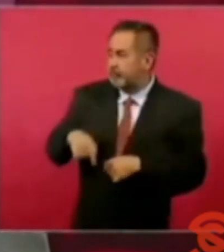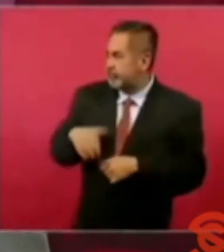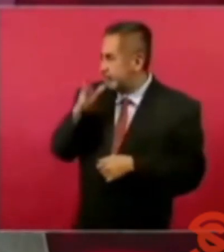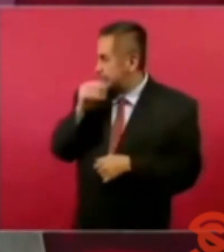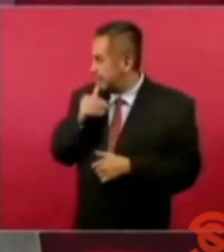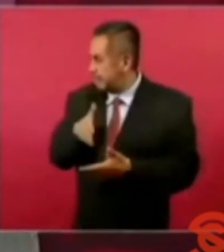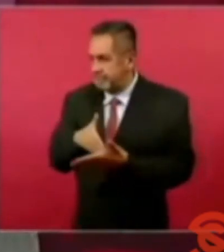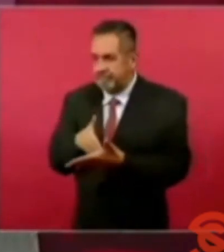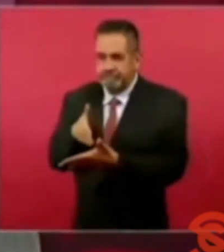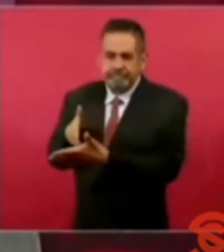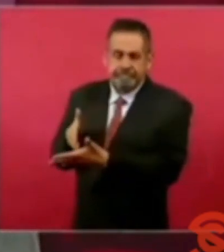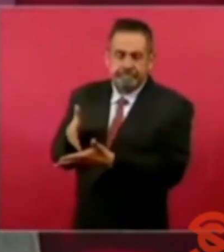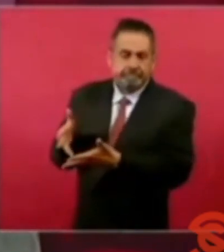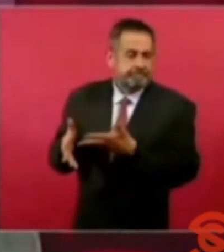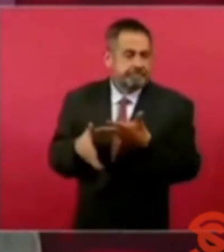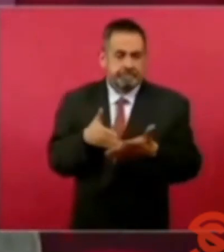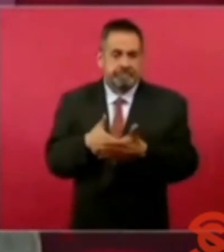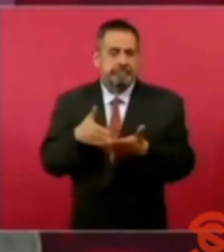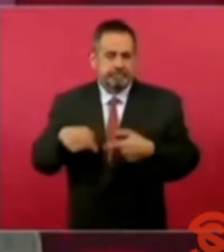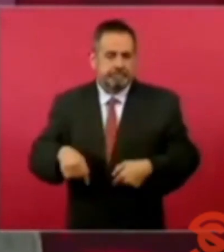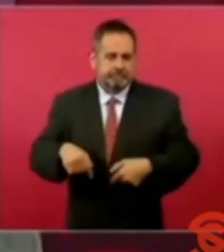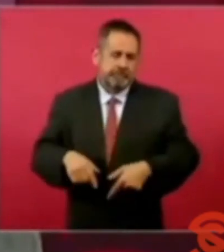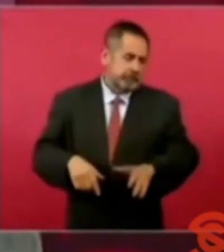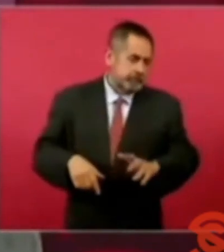posibilidad de salir adelante.